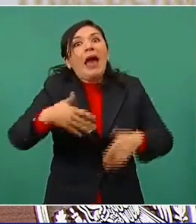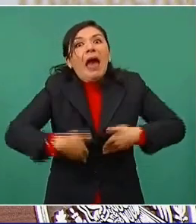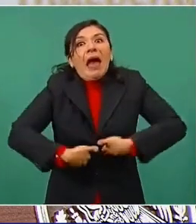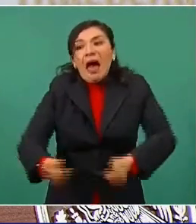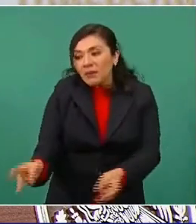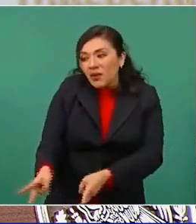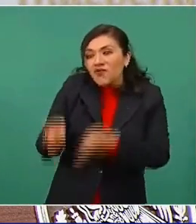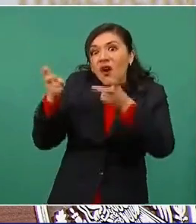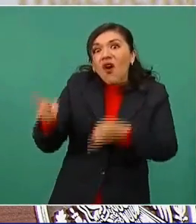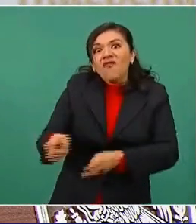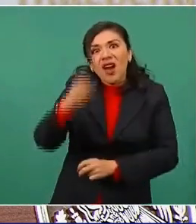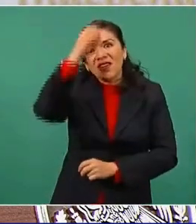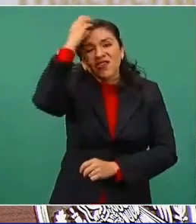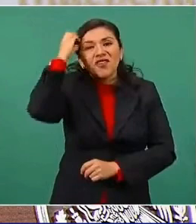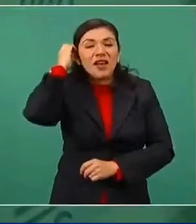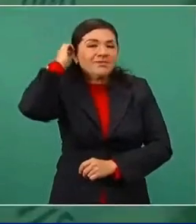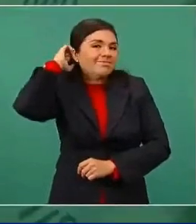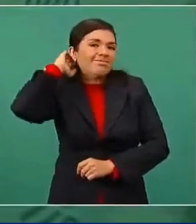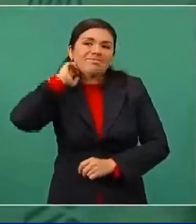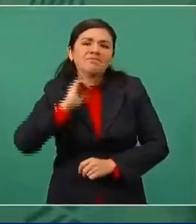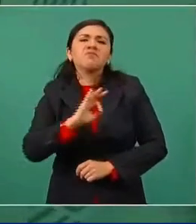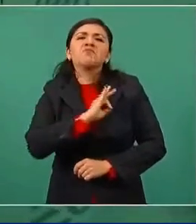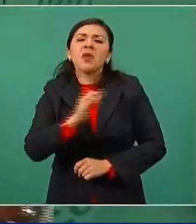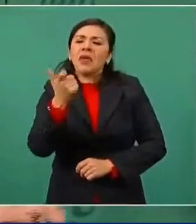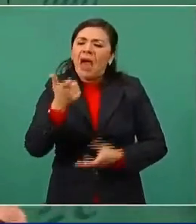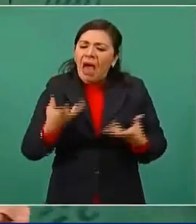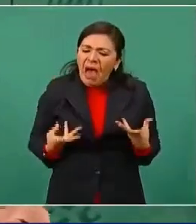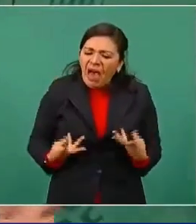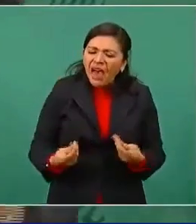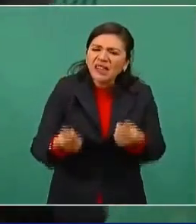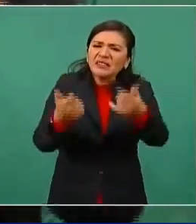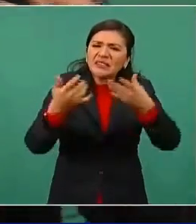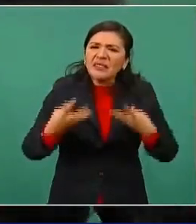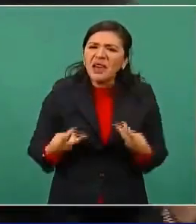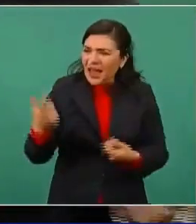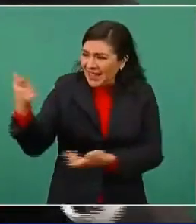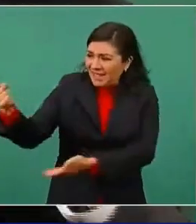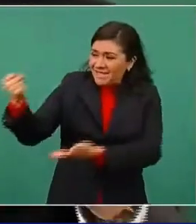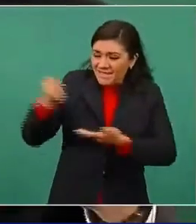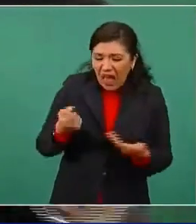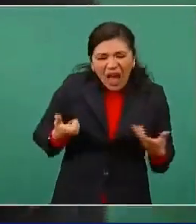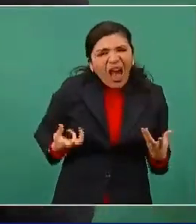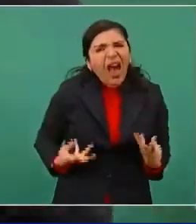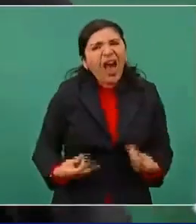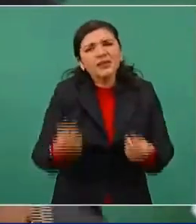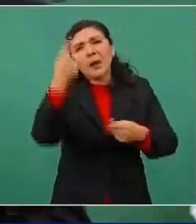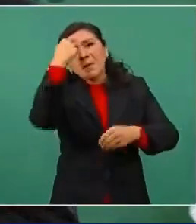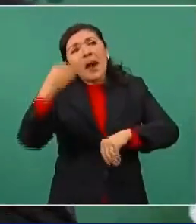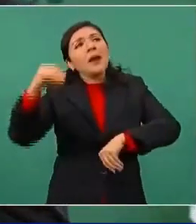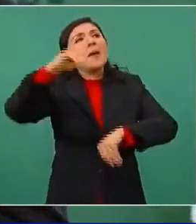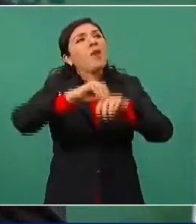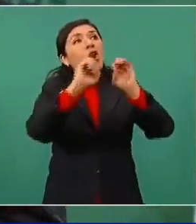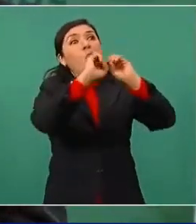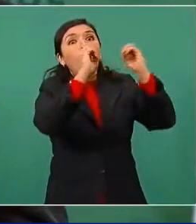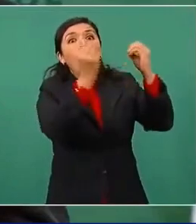Entonces se podían gastar todo el presupuesto en crear organismos para la